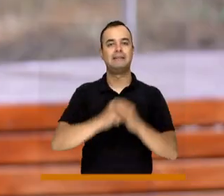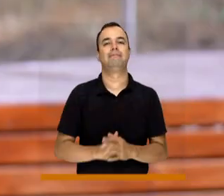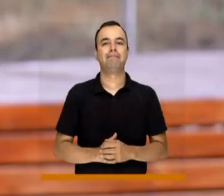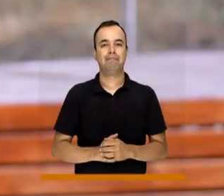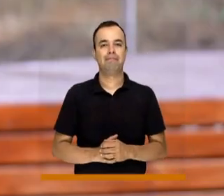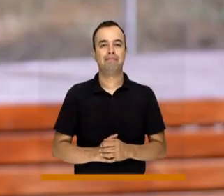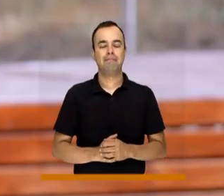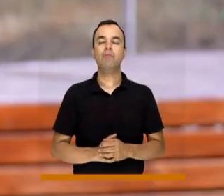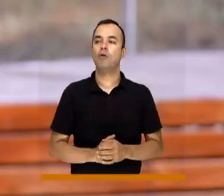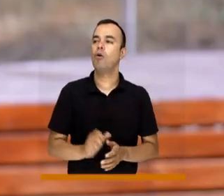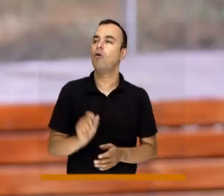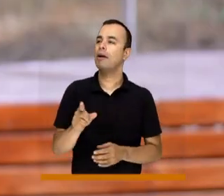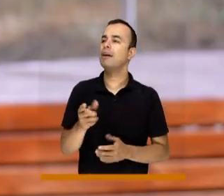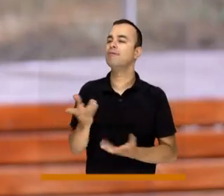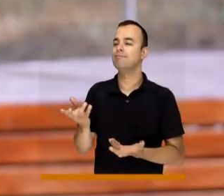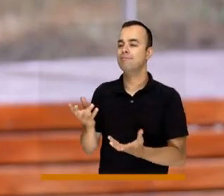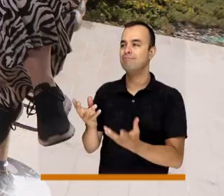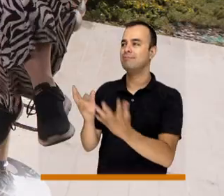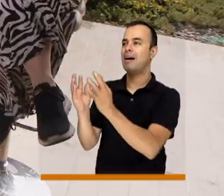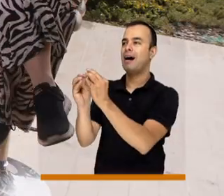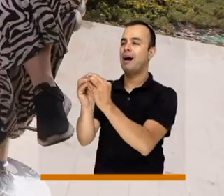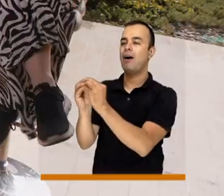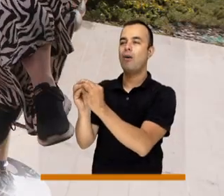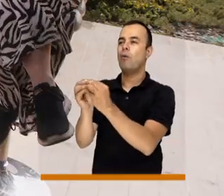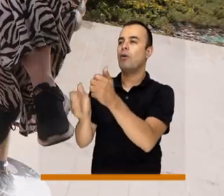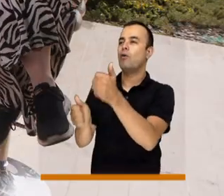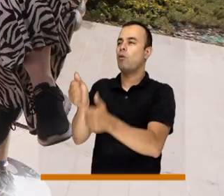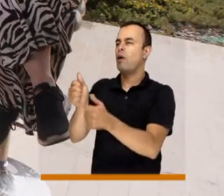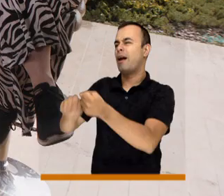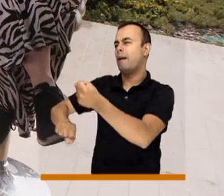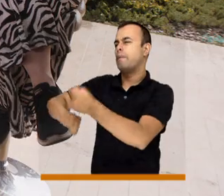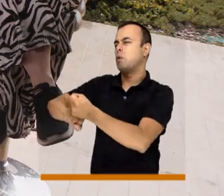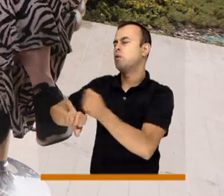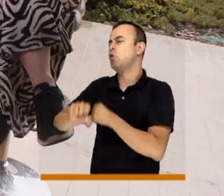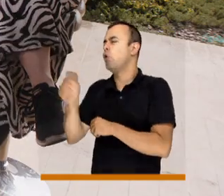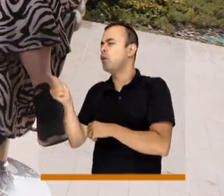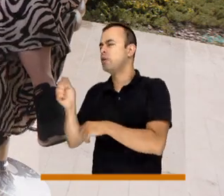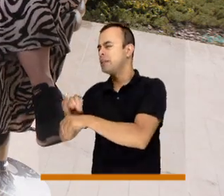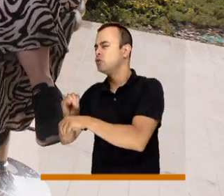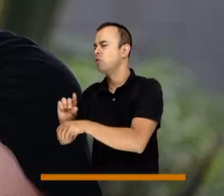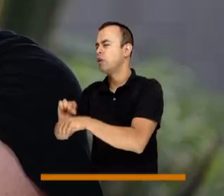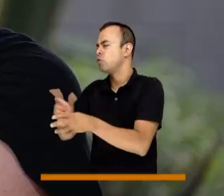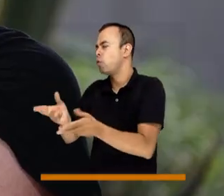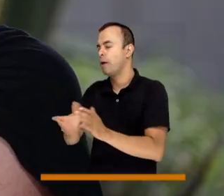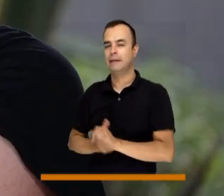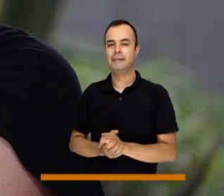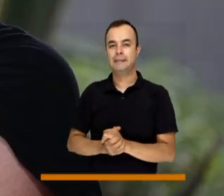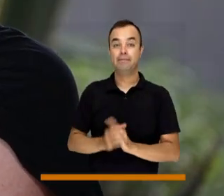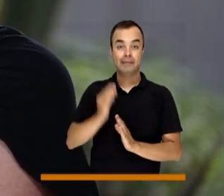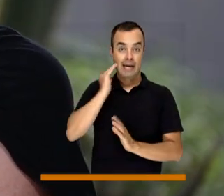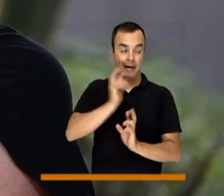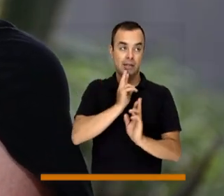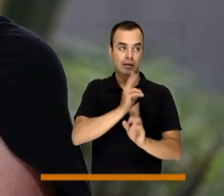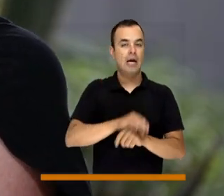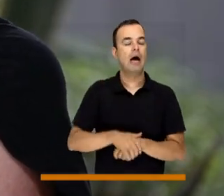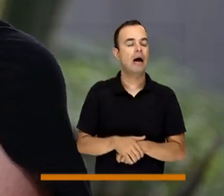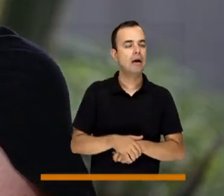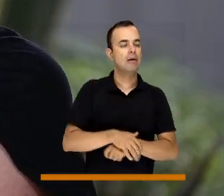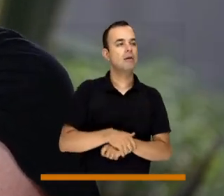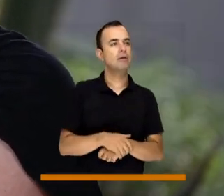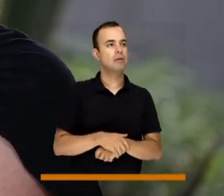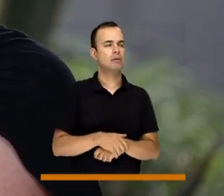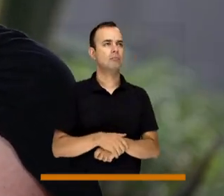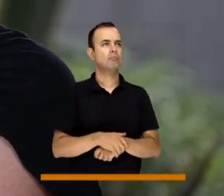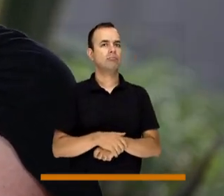Hablemos de los aliados que tienen privados y quiénes más. Bueno, nosotros, como todas las